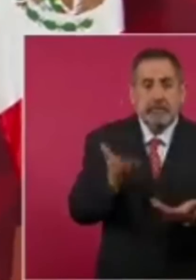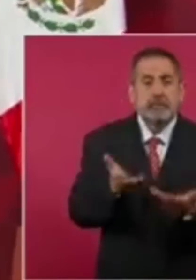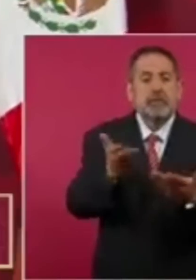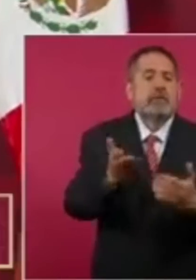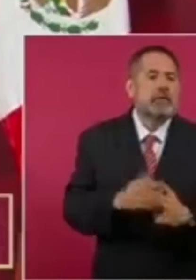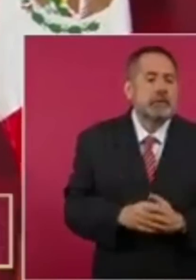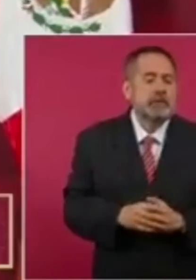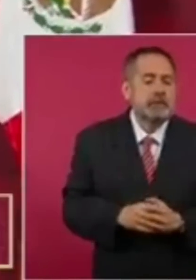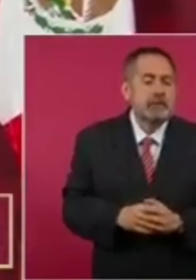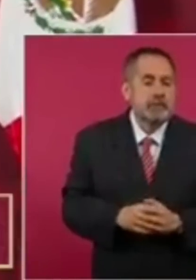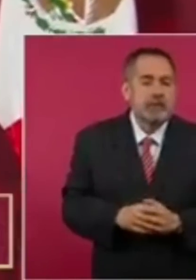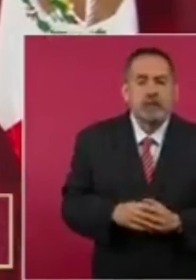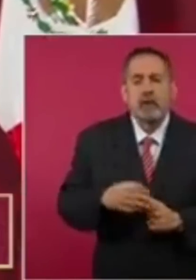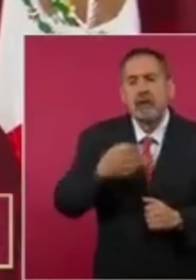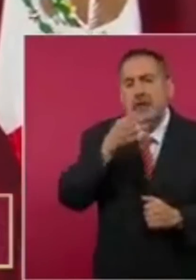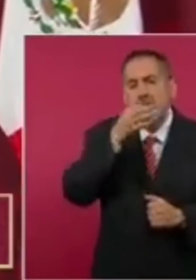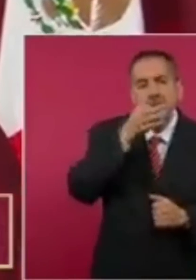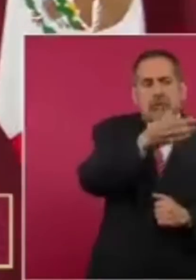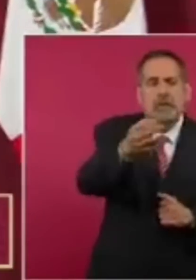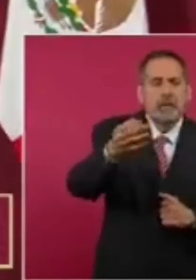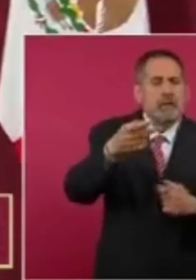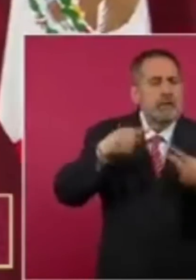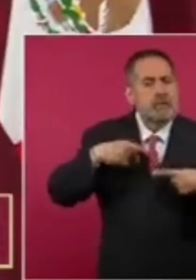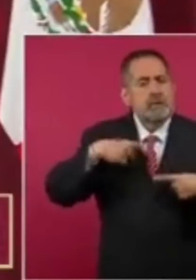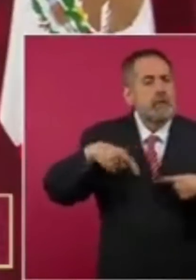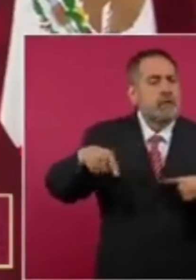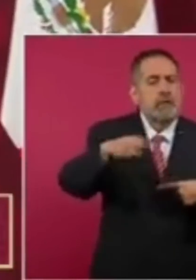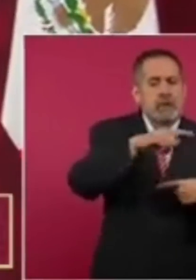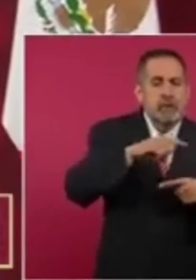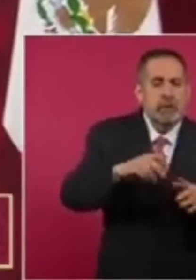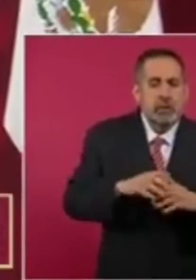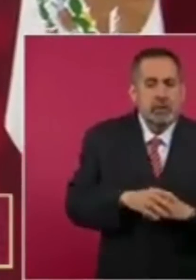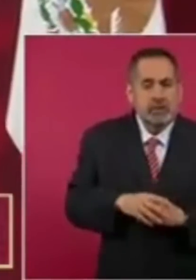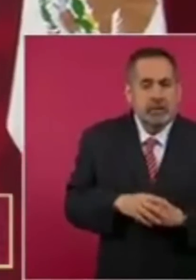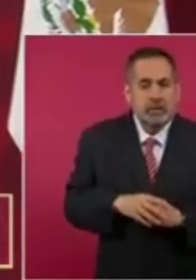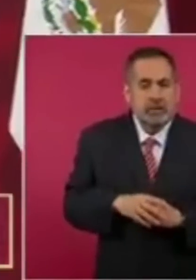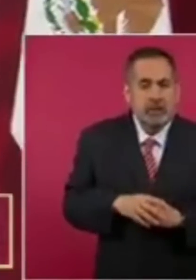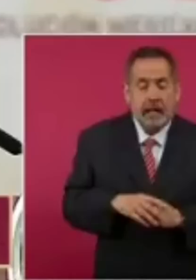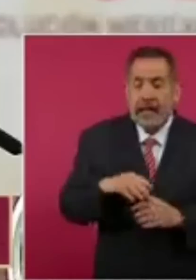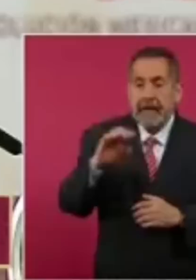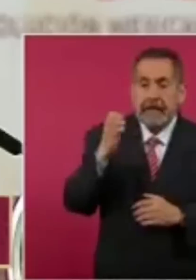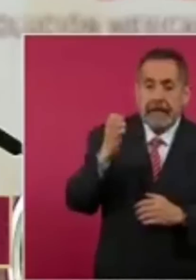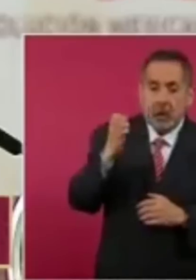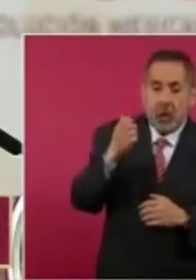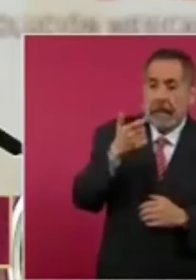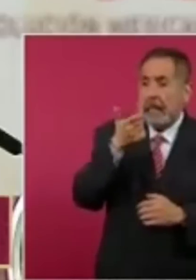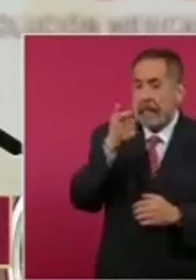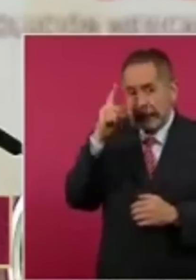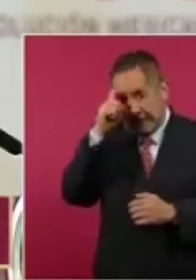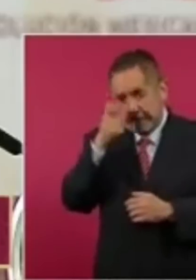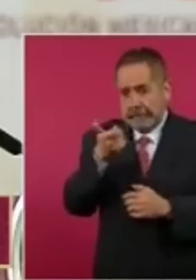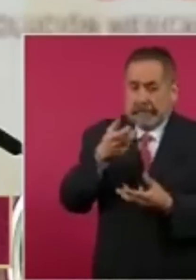decirle Pues a la gente que no va a haber cuesta de enero